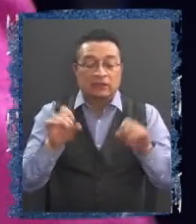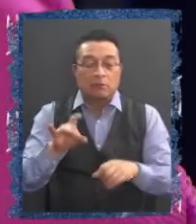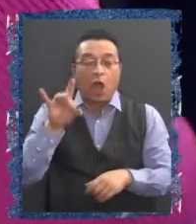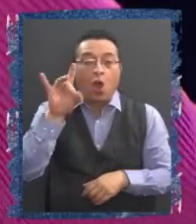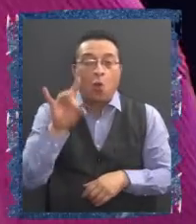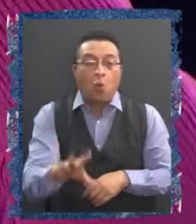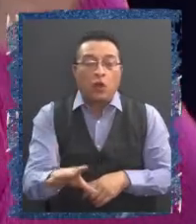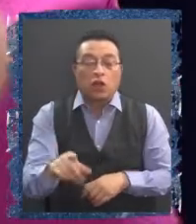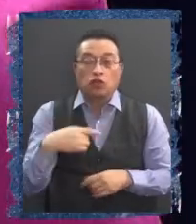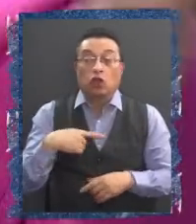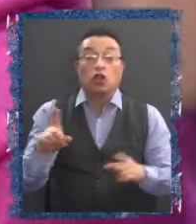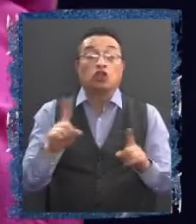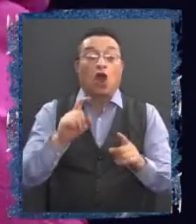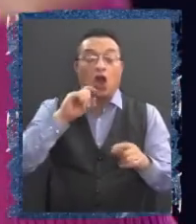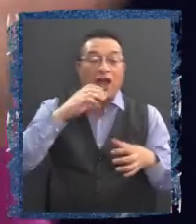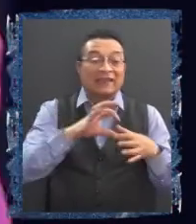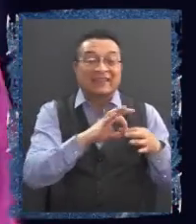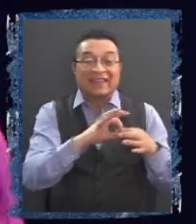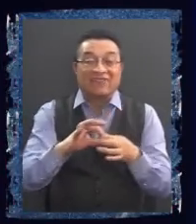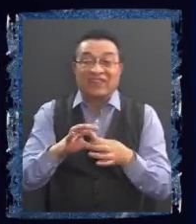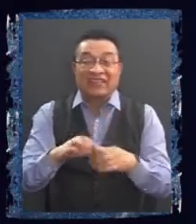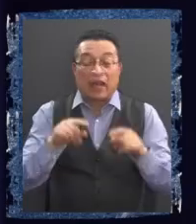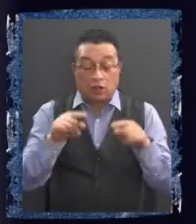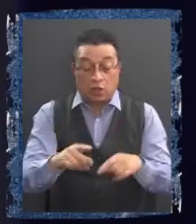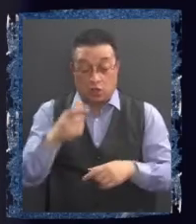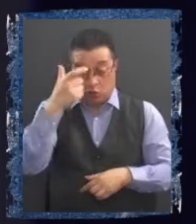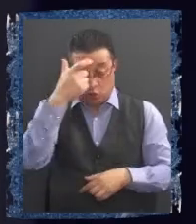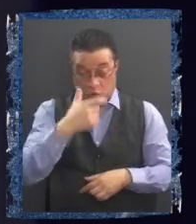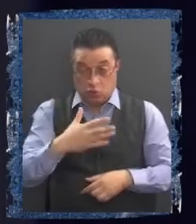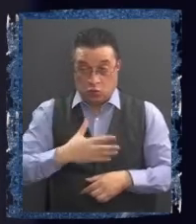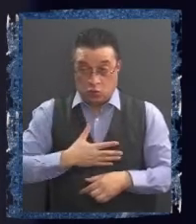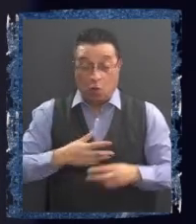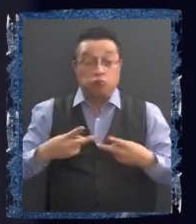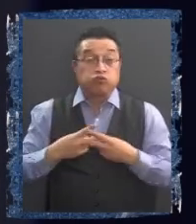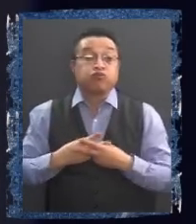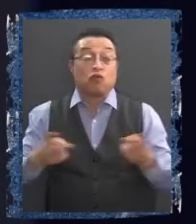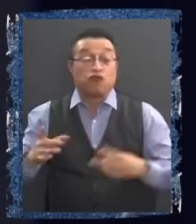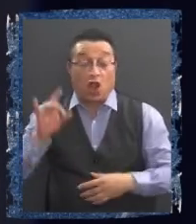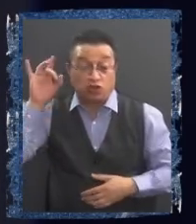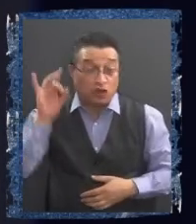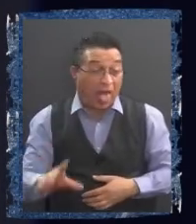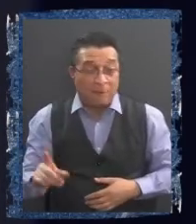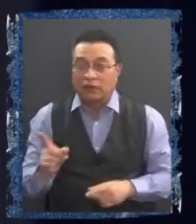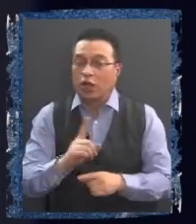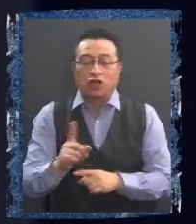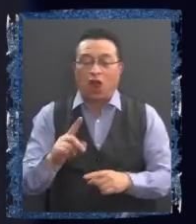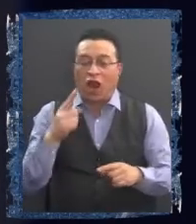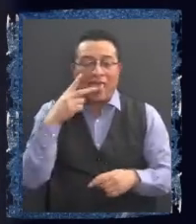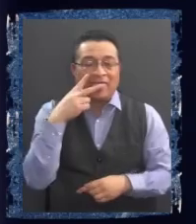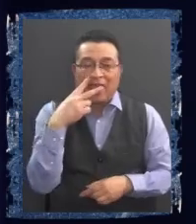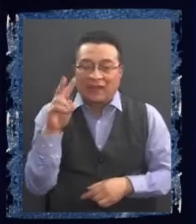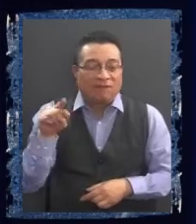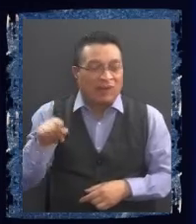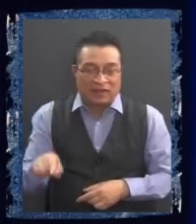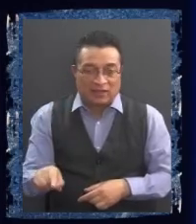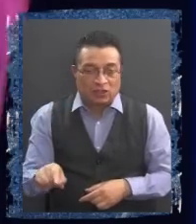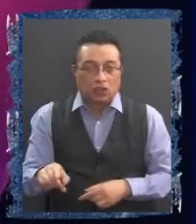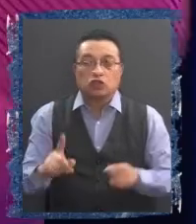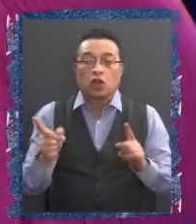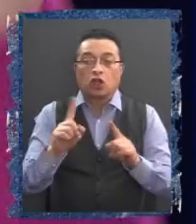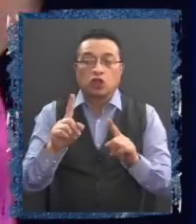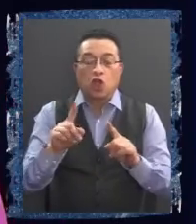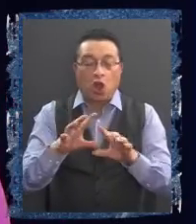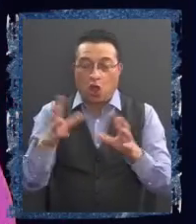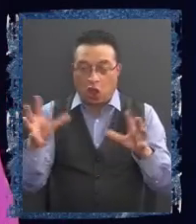que el prestador tenga que ser solamente público. Ni el asegurador. Eso no tiene que ver con eso. No hay que mezclar